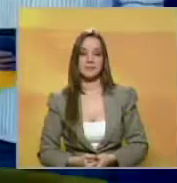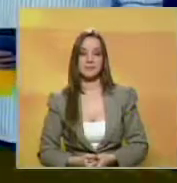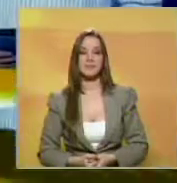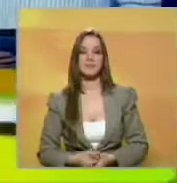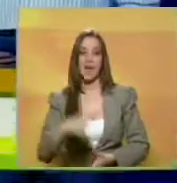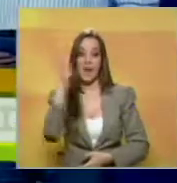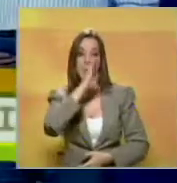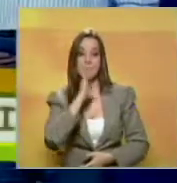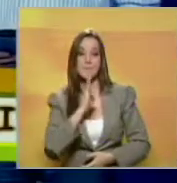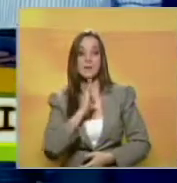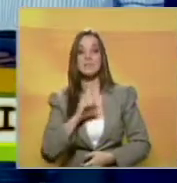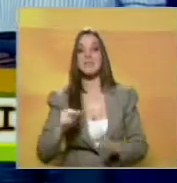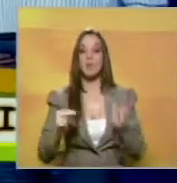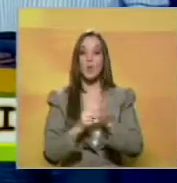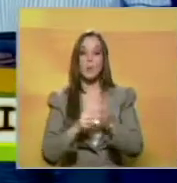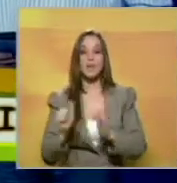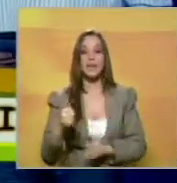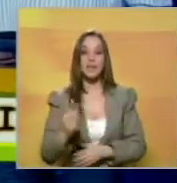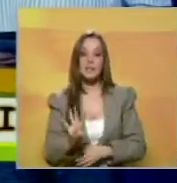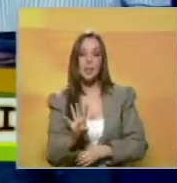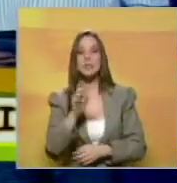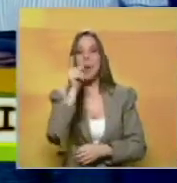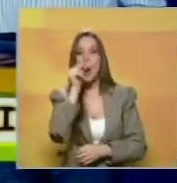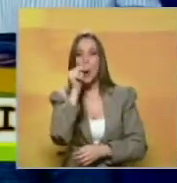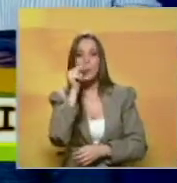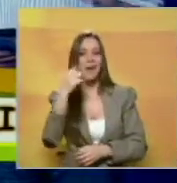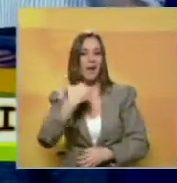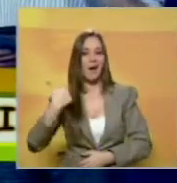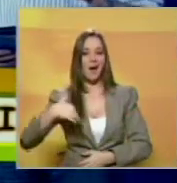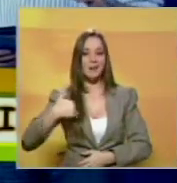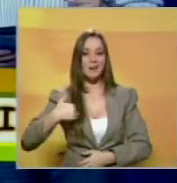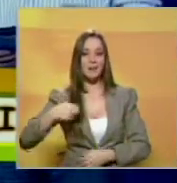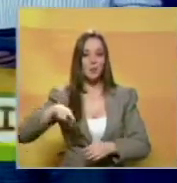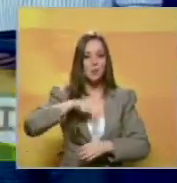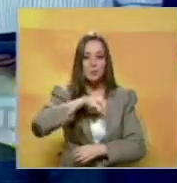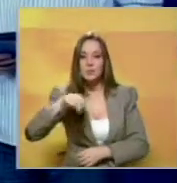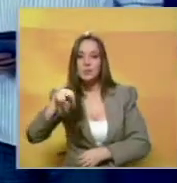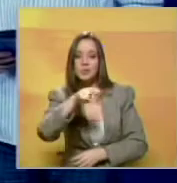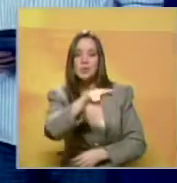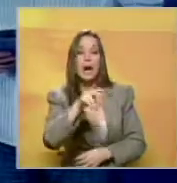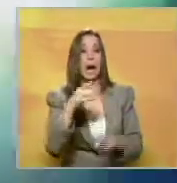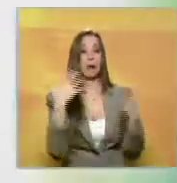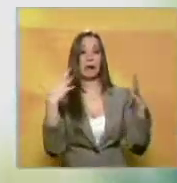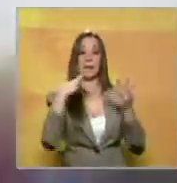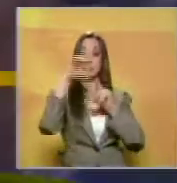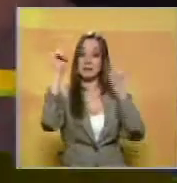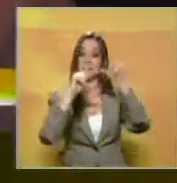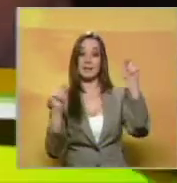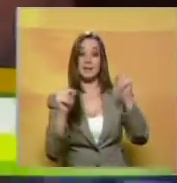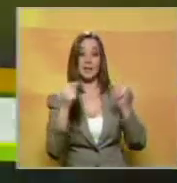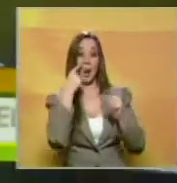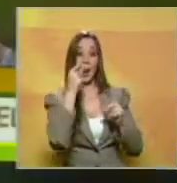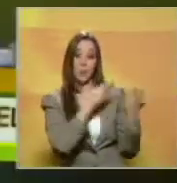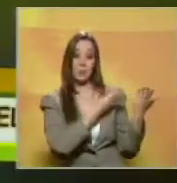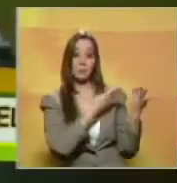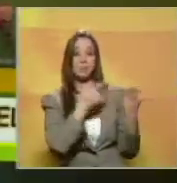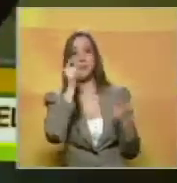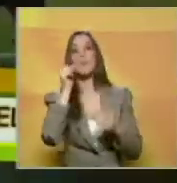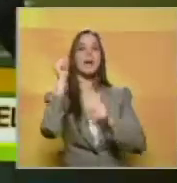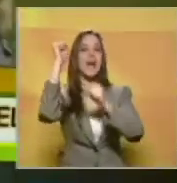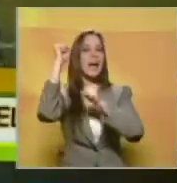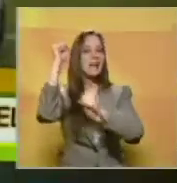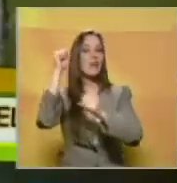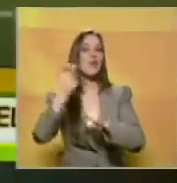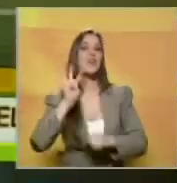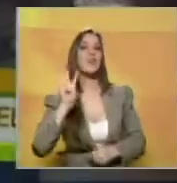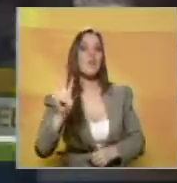En Brasil 2014, Lionel Messi estará en su tercer mundial con Argentina y será una de las grandes estrellas a seguir. El argentino, ganador de